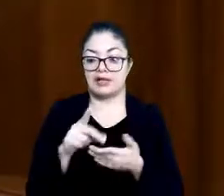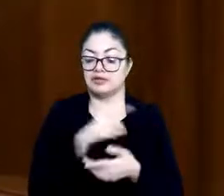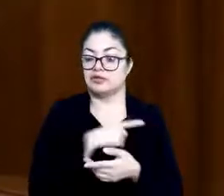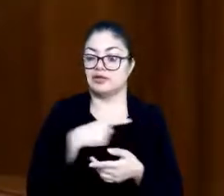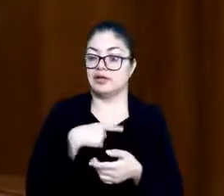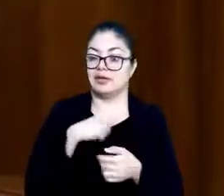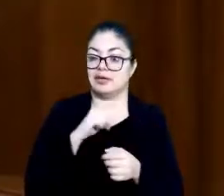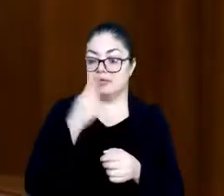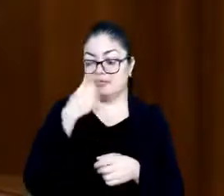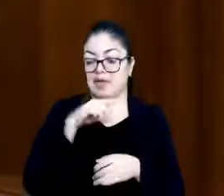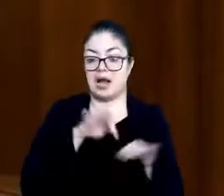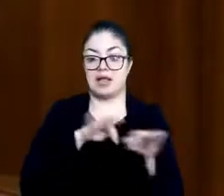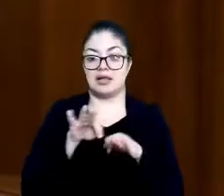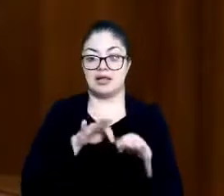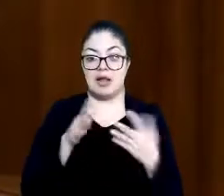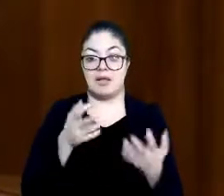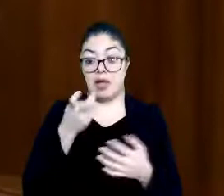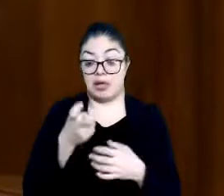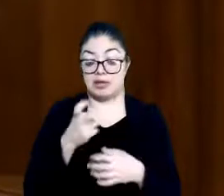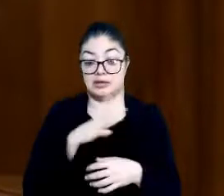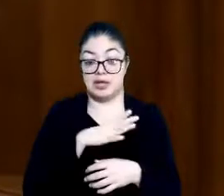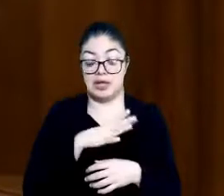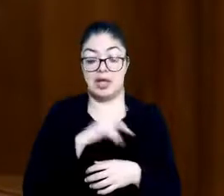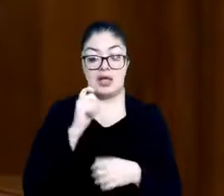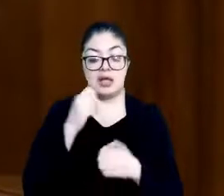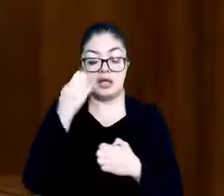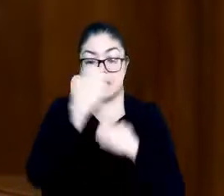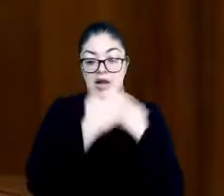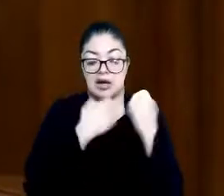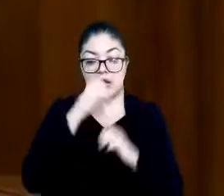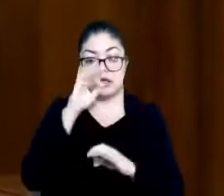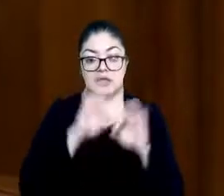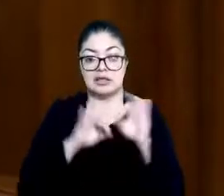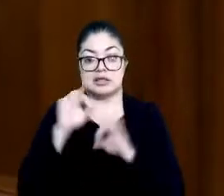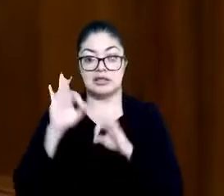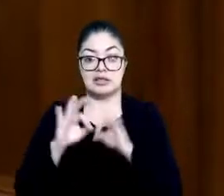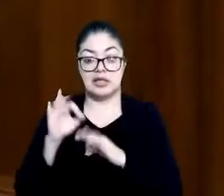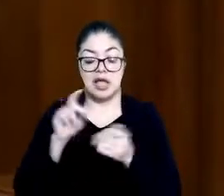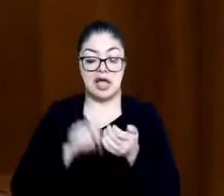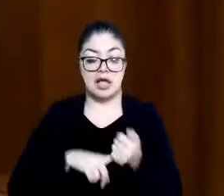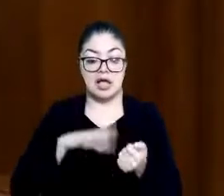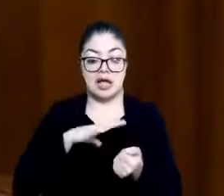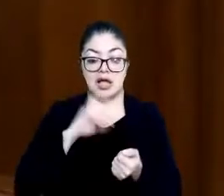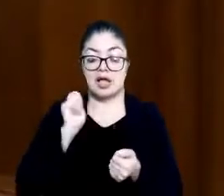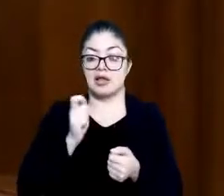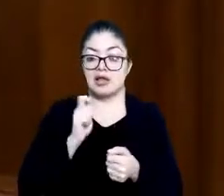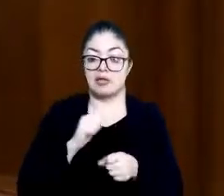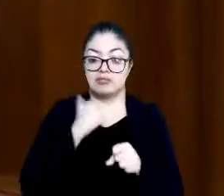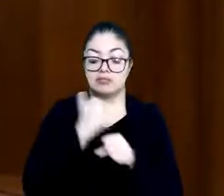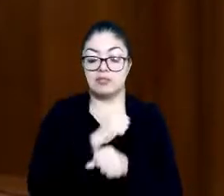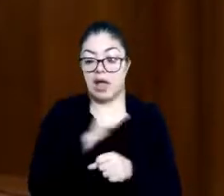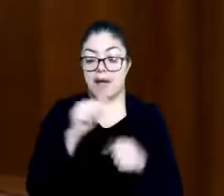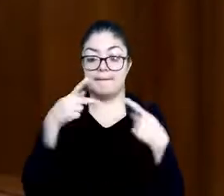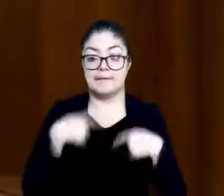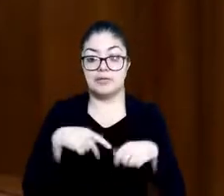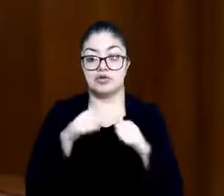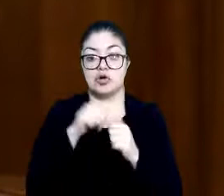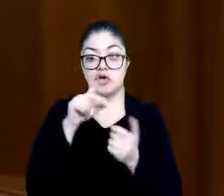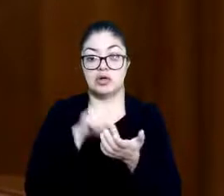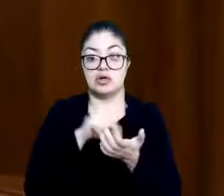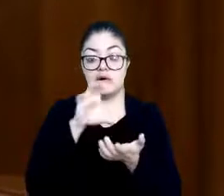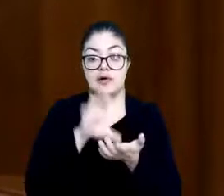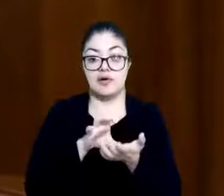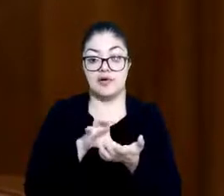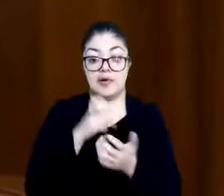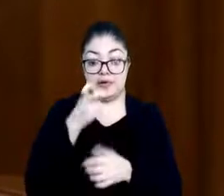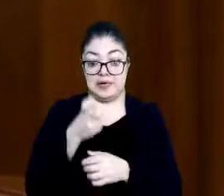trabajo. Esto se observa cuando se analiza la tasa de empleabilidad a personas con discapacidad,